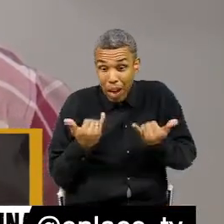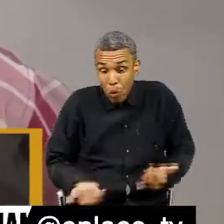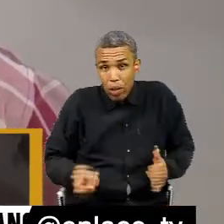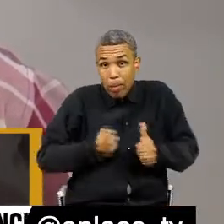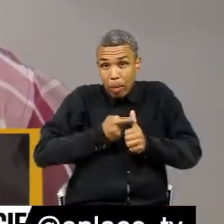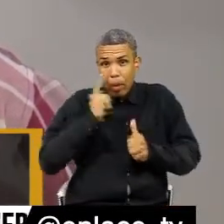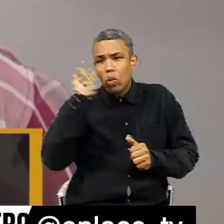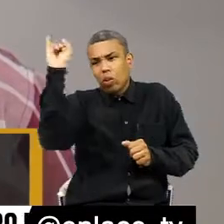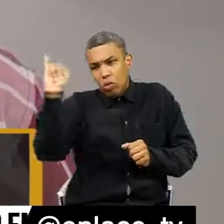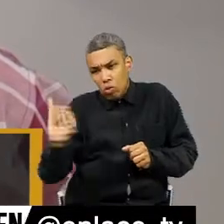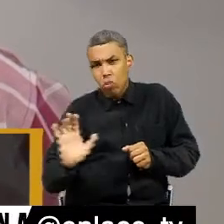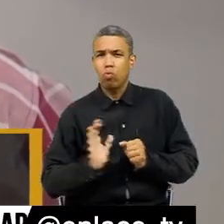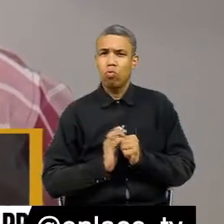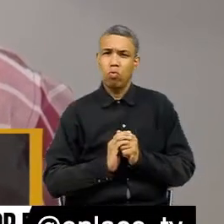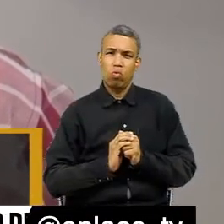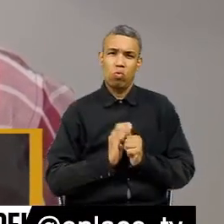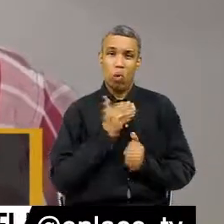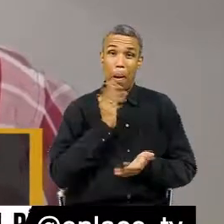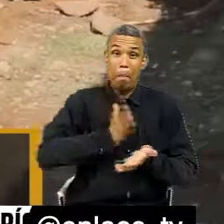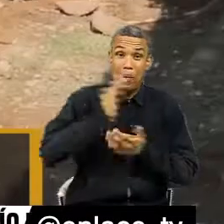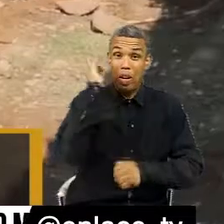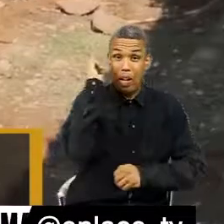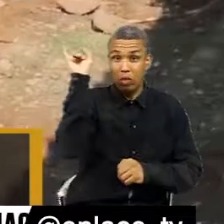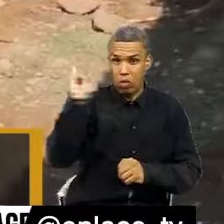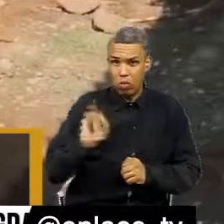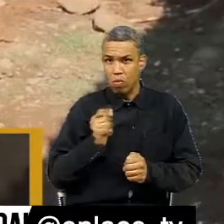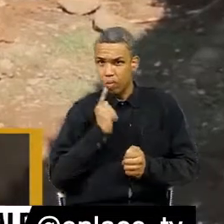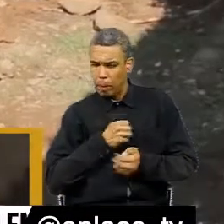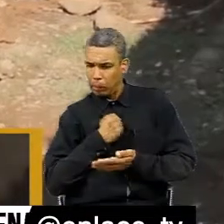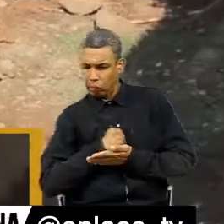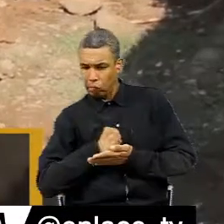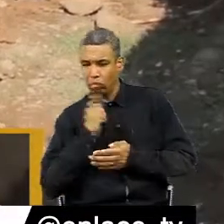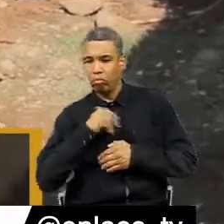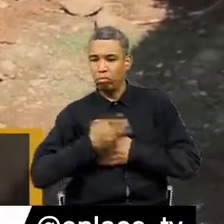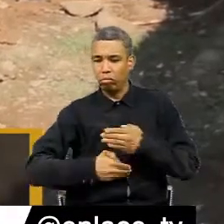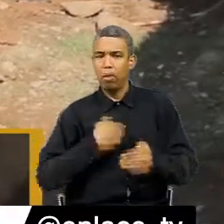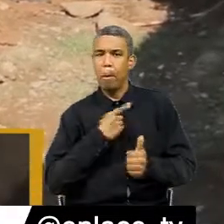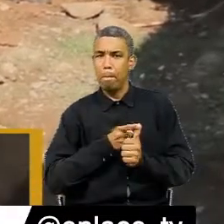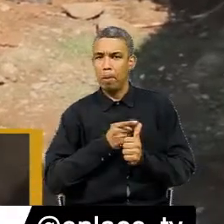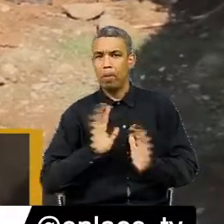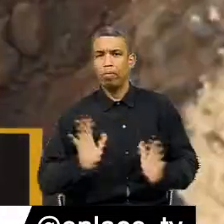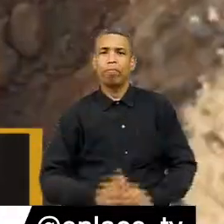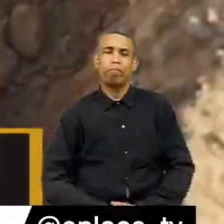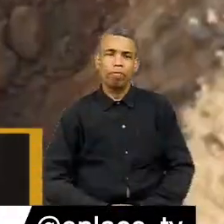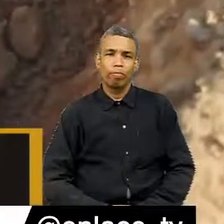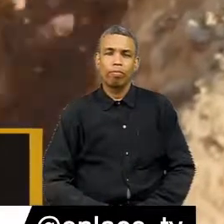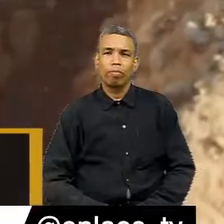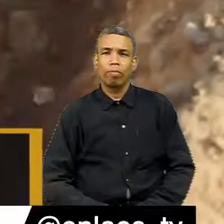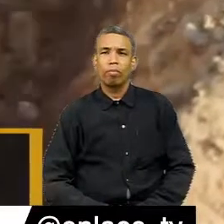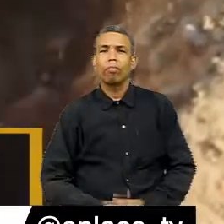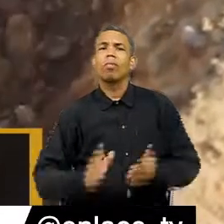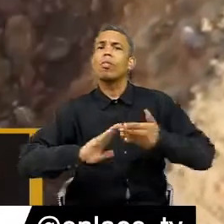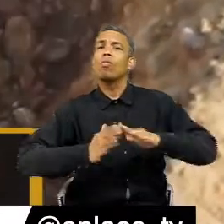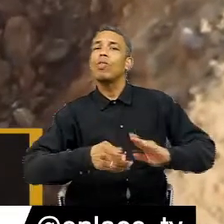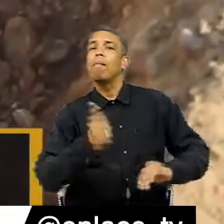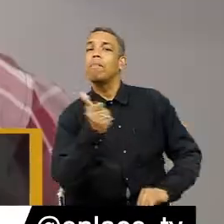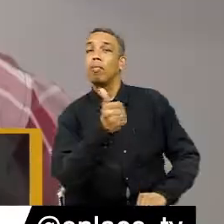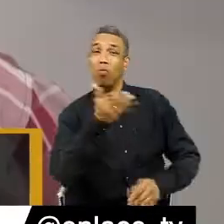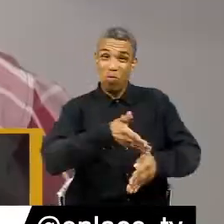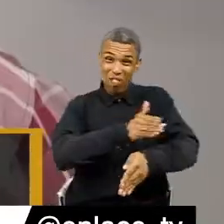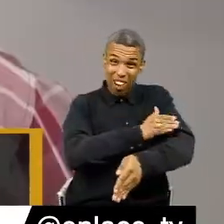socializando ya con la comunidad para empezar el proyecto. El proceso de selección de estos trabajos se dio con base en las peticiones de la propia comunidad. Eso